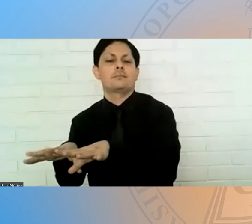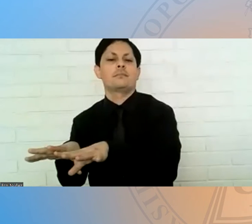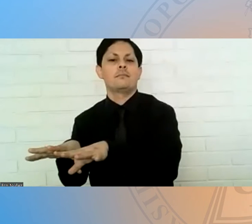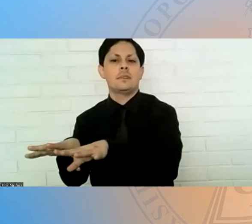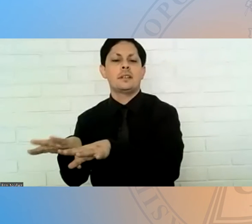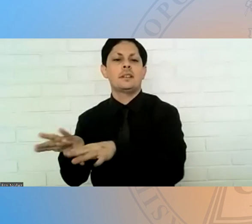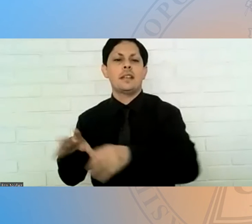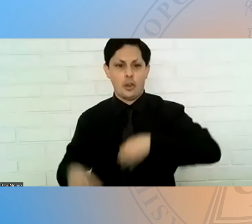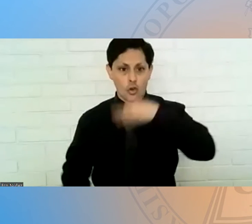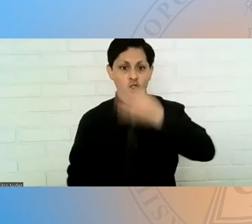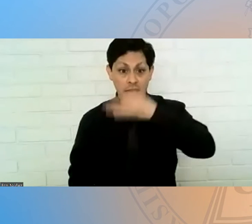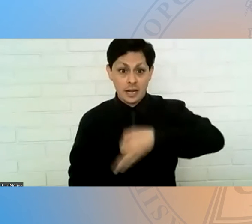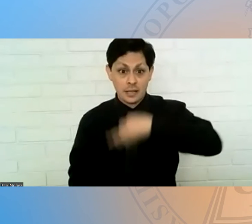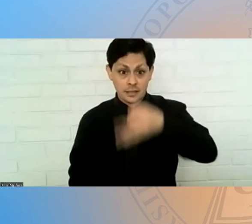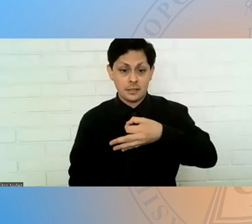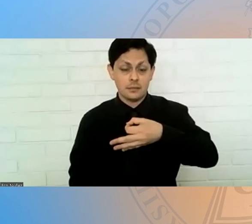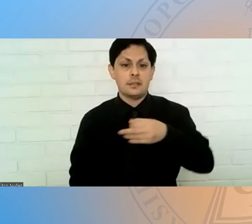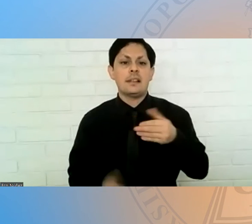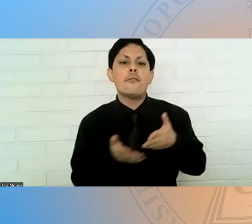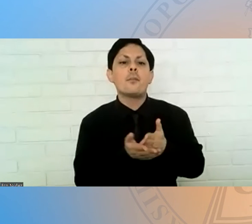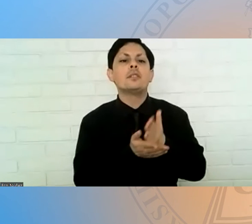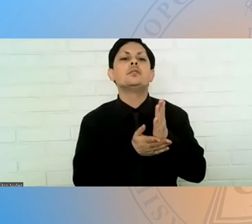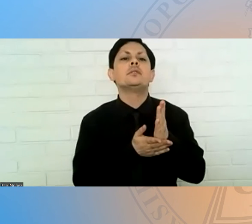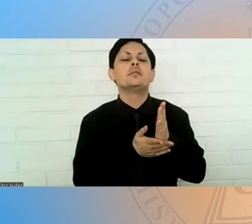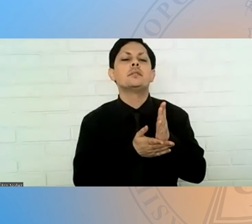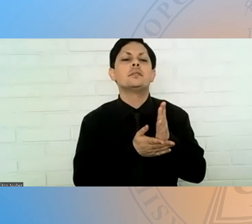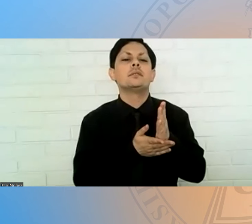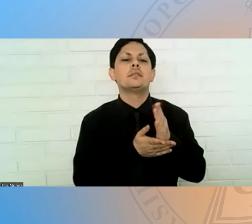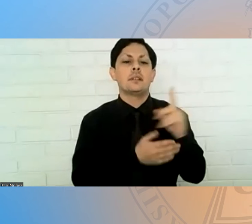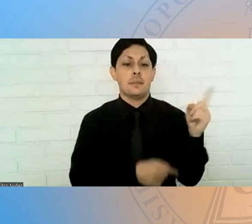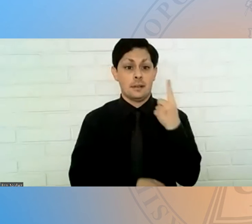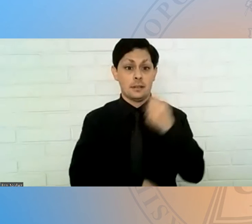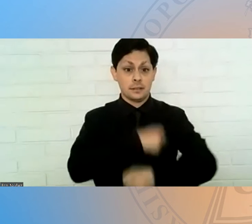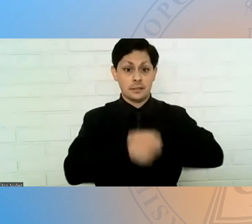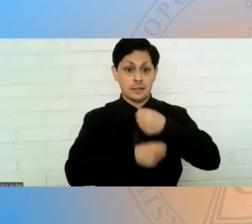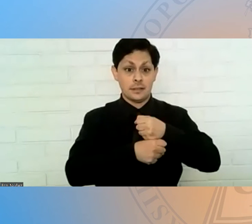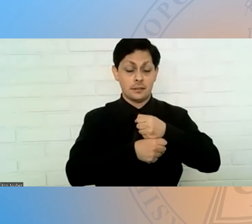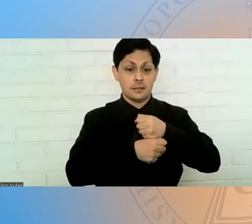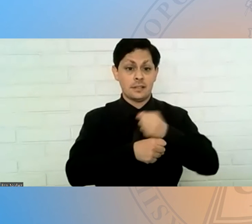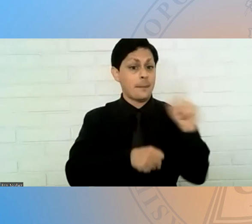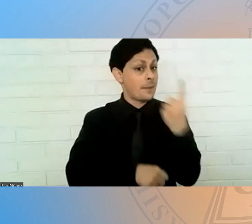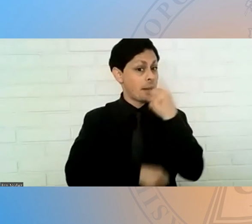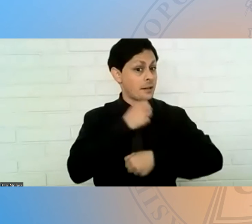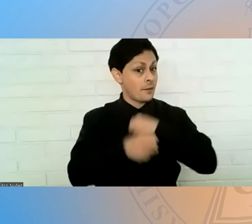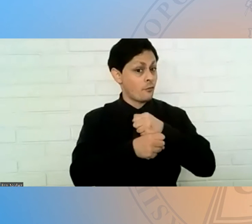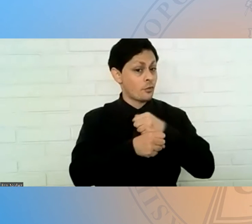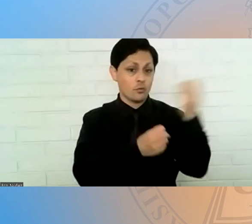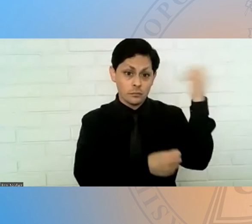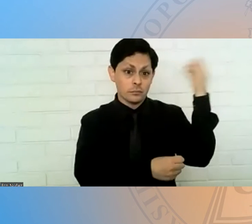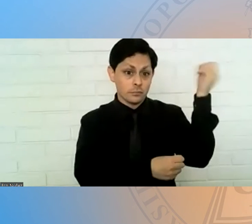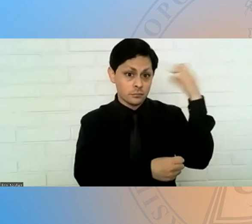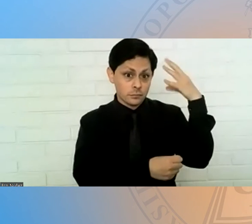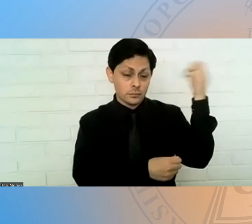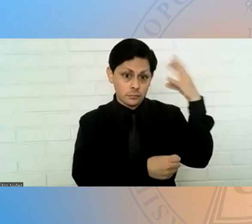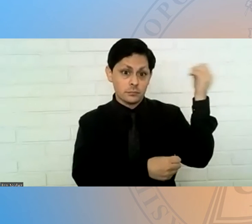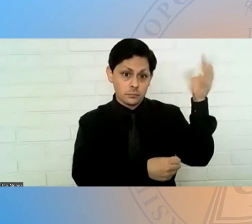en la formación inicial. Yo creo que la formación inicial debiese ser sumamente